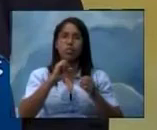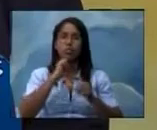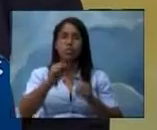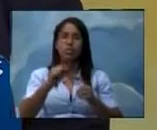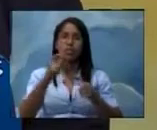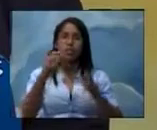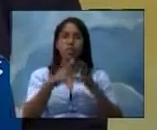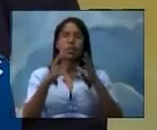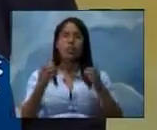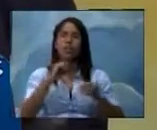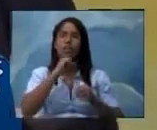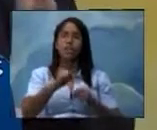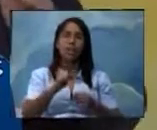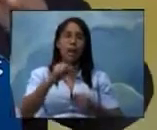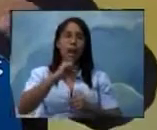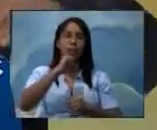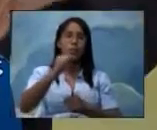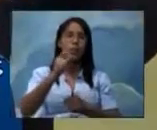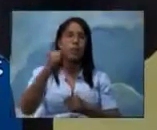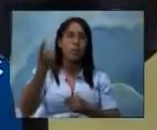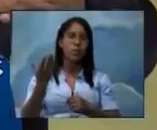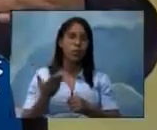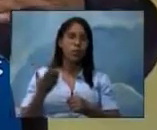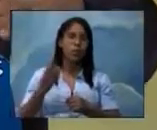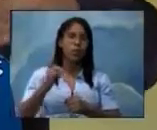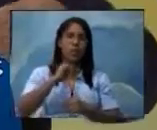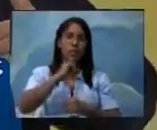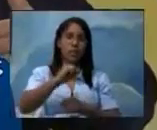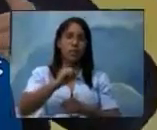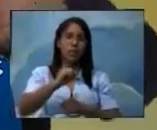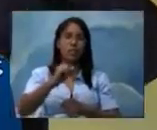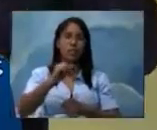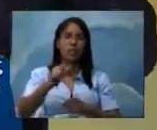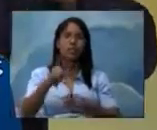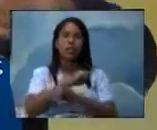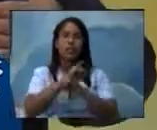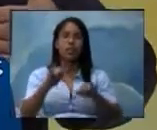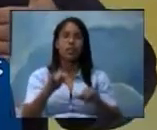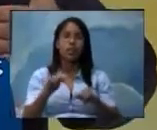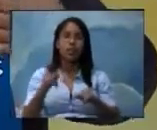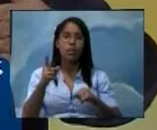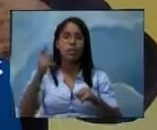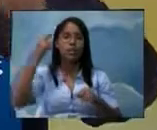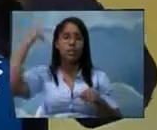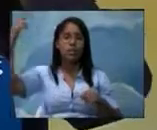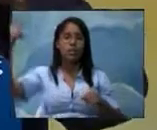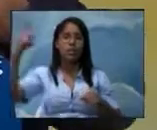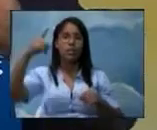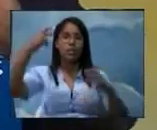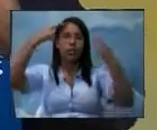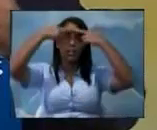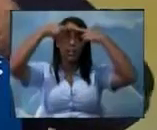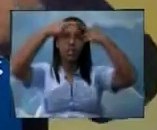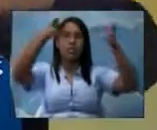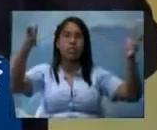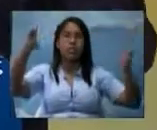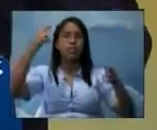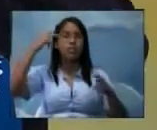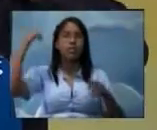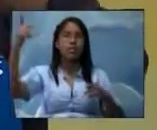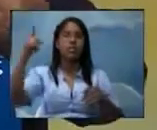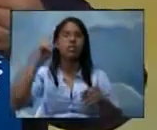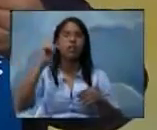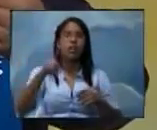aquella cabeza de oro. Qué bueno es cuando además de que Dios le da el sueño, la revelación del